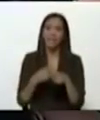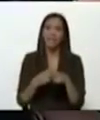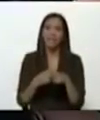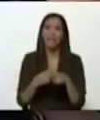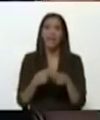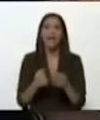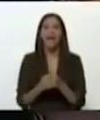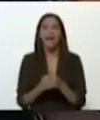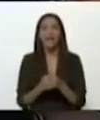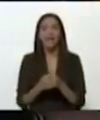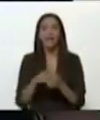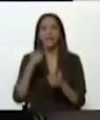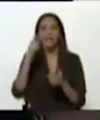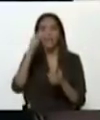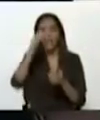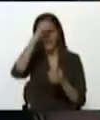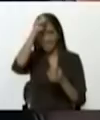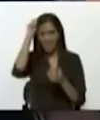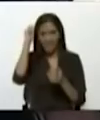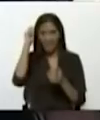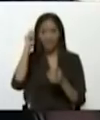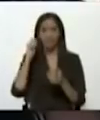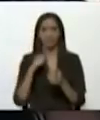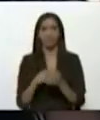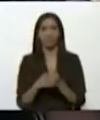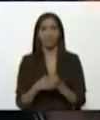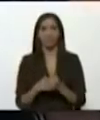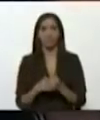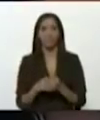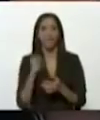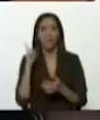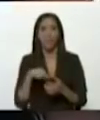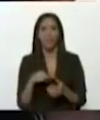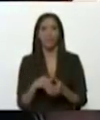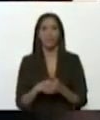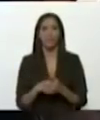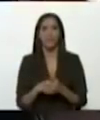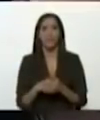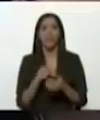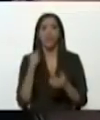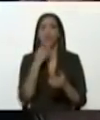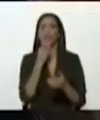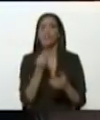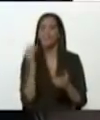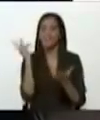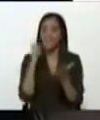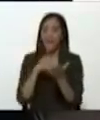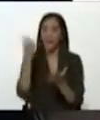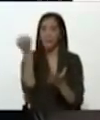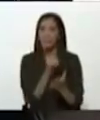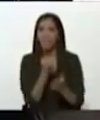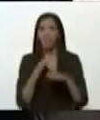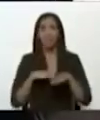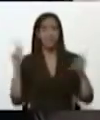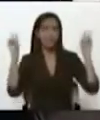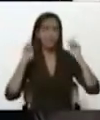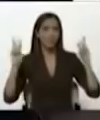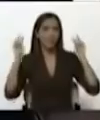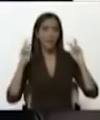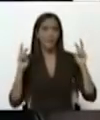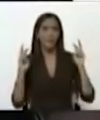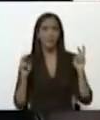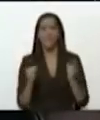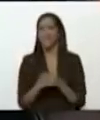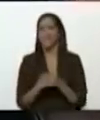Tarek. Porque uno de los objetivos era matar a Tarek el Aissami. Y por eso, israelíes venían a matar a Tarek el Aissami porque supuestamente es